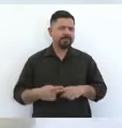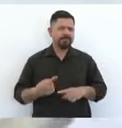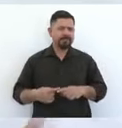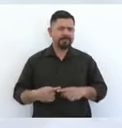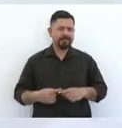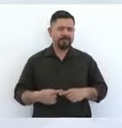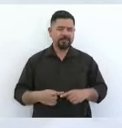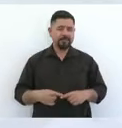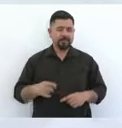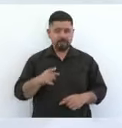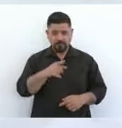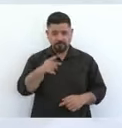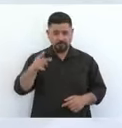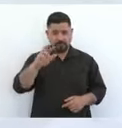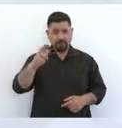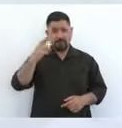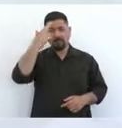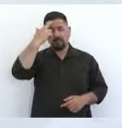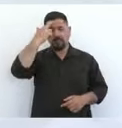que hay que recordar,